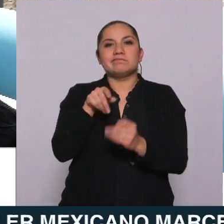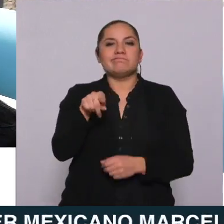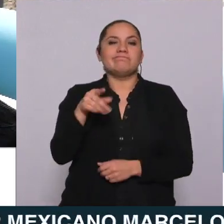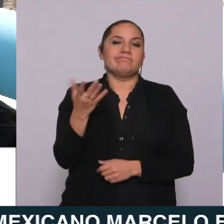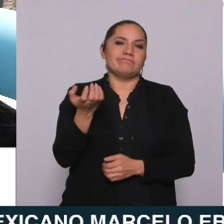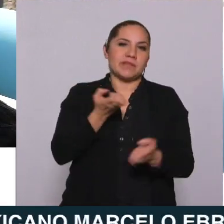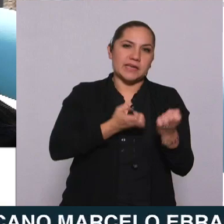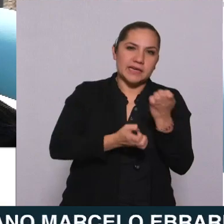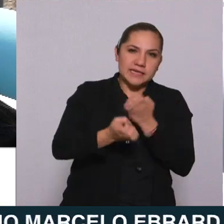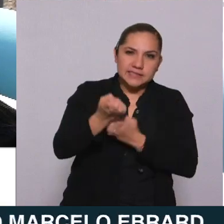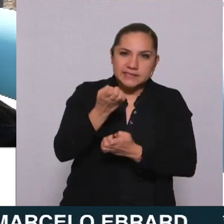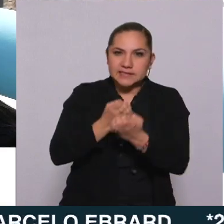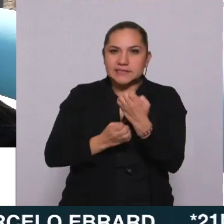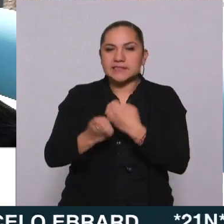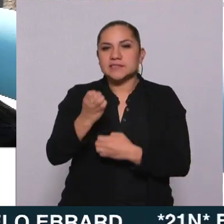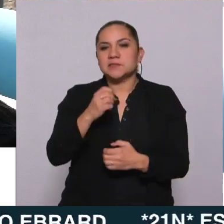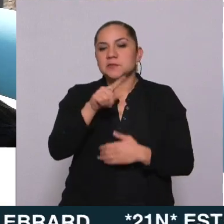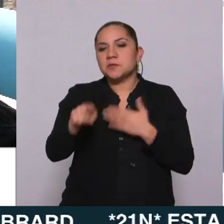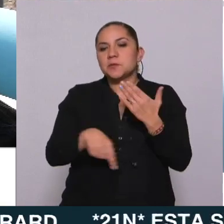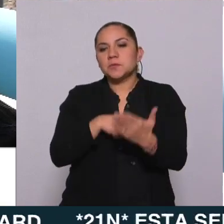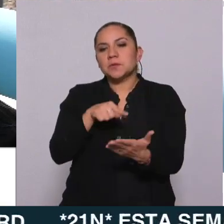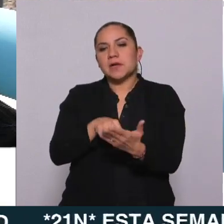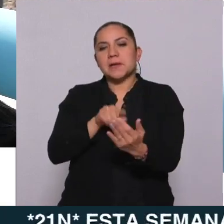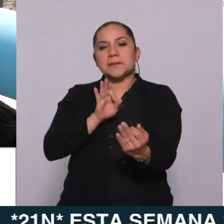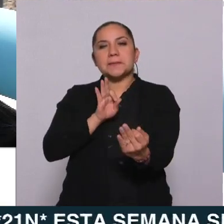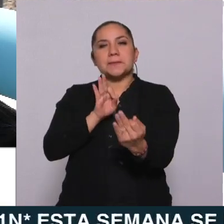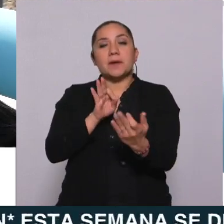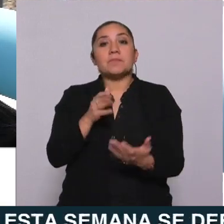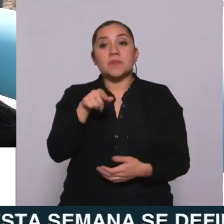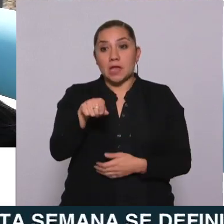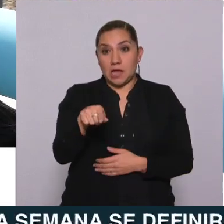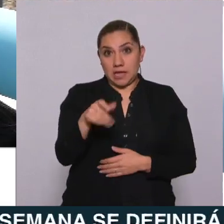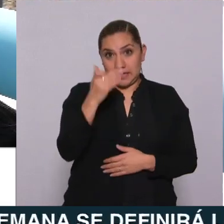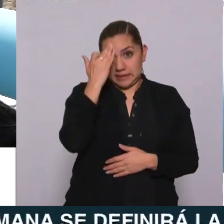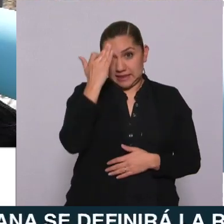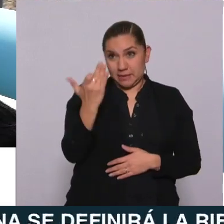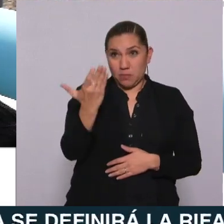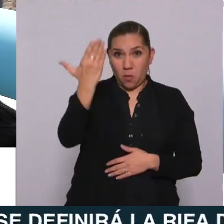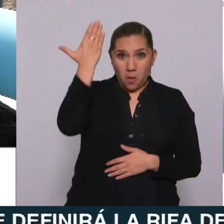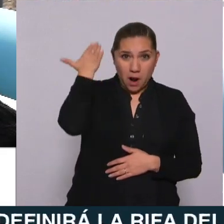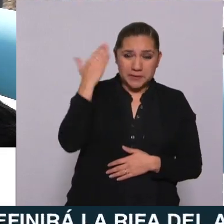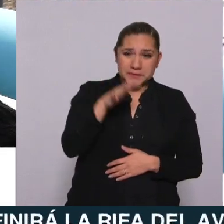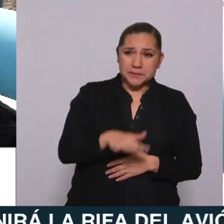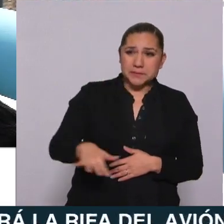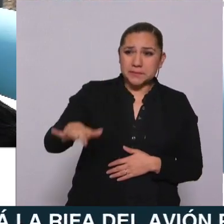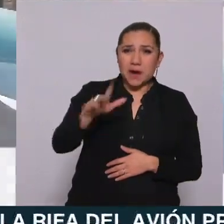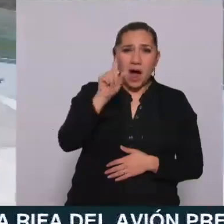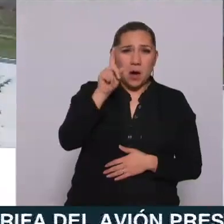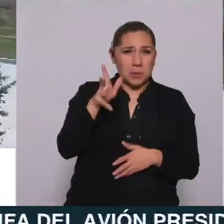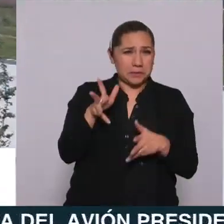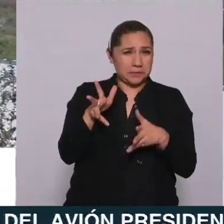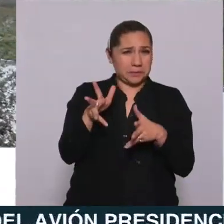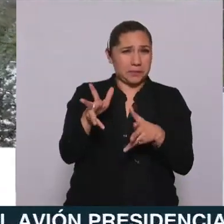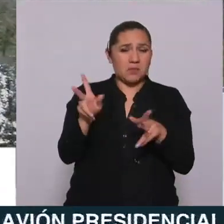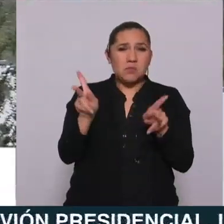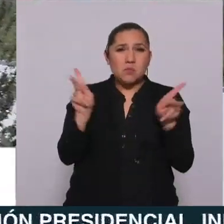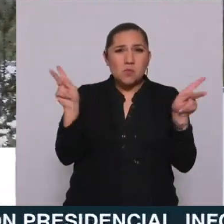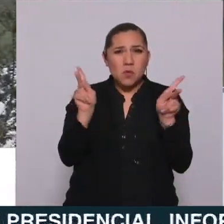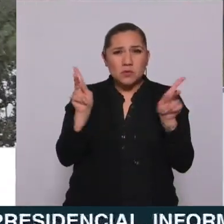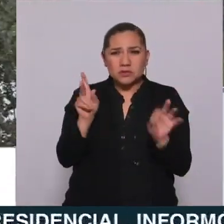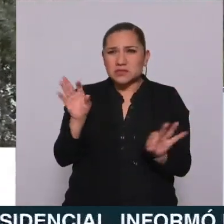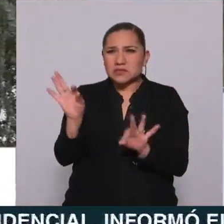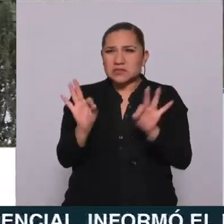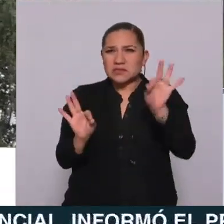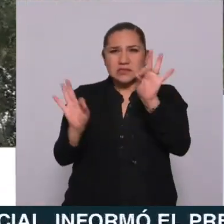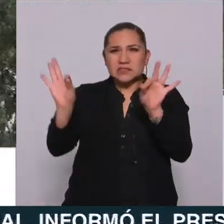haber cambiado lo que pues hace poco todavía eran mosquitos porque se acumulaba el agua, a hacer un lugar ahora